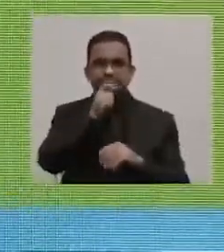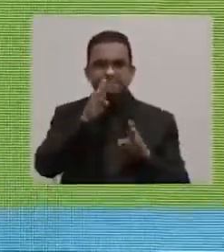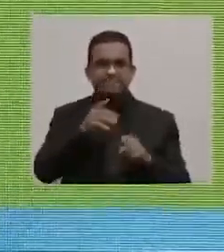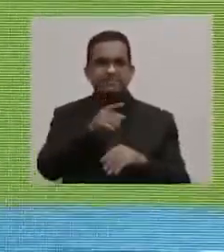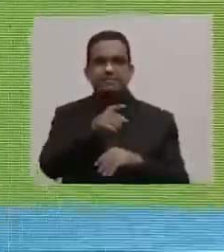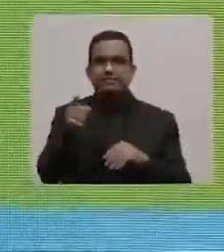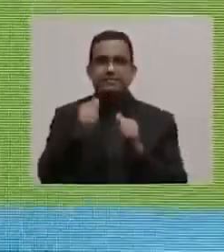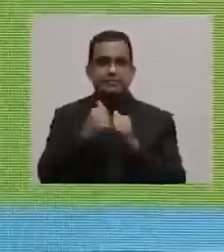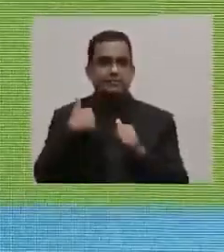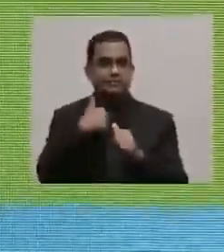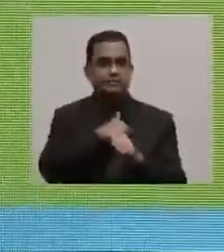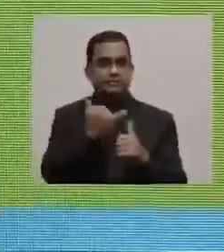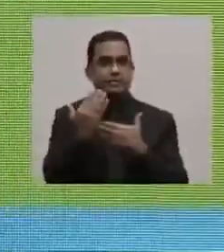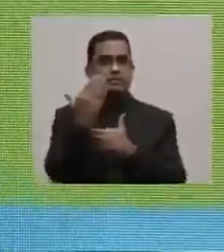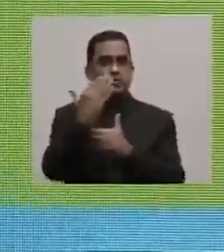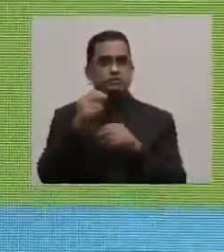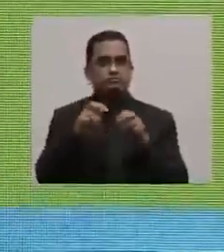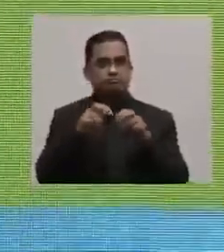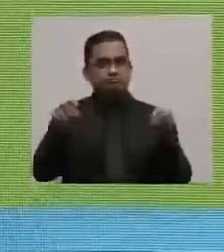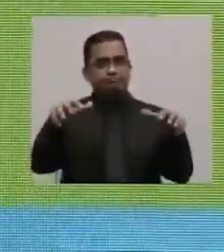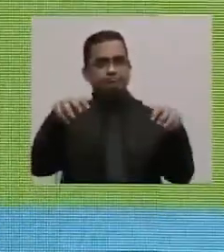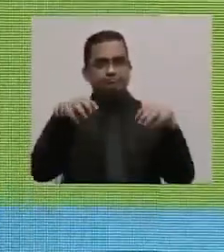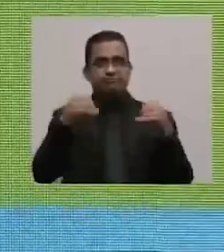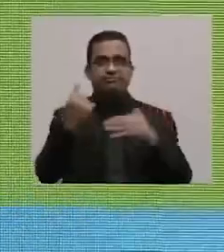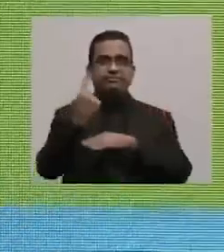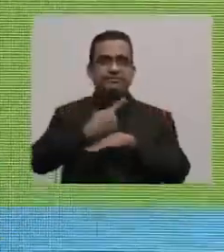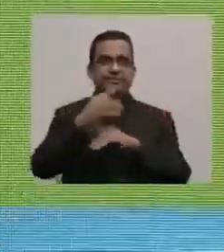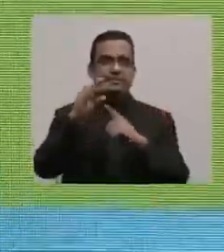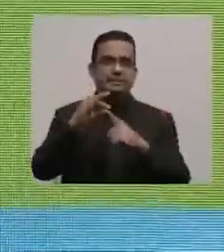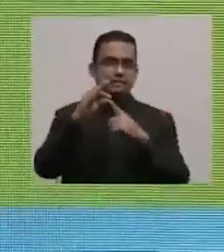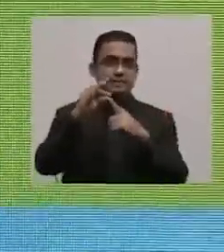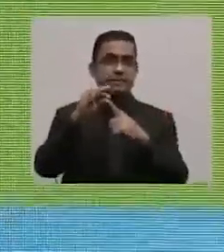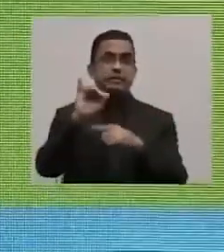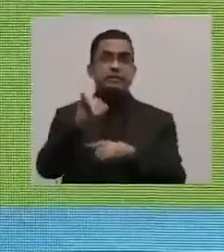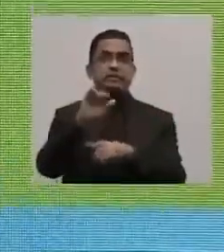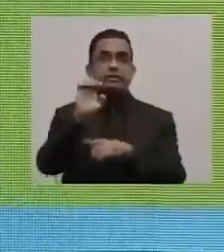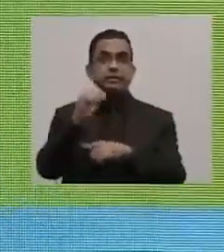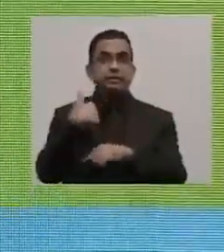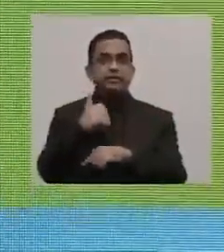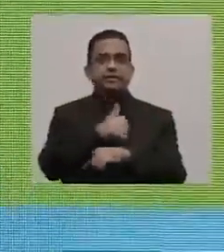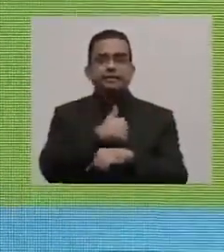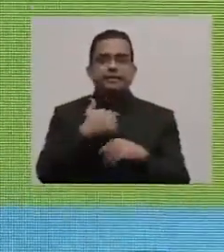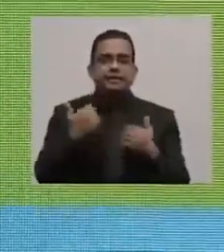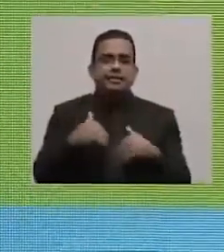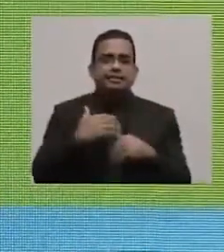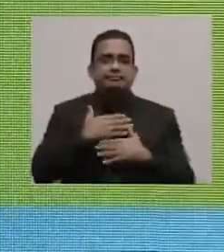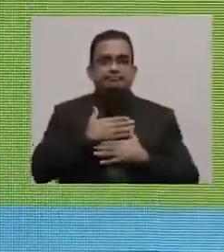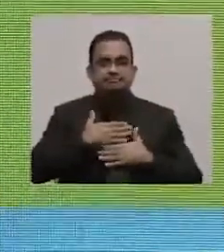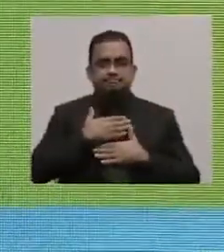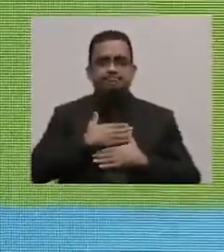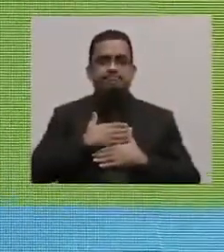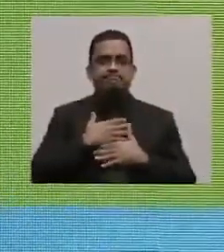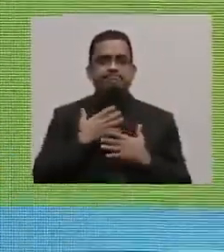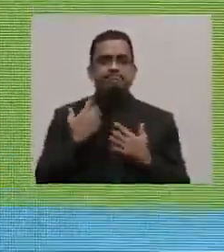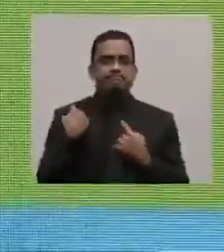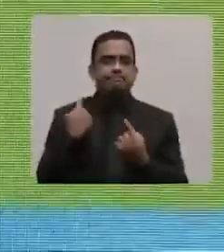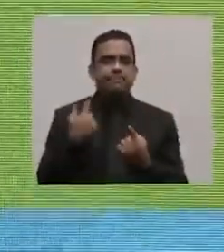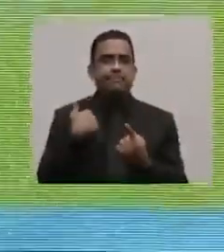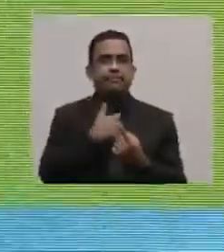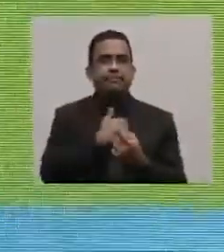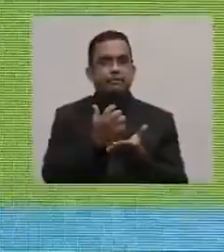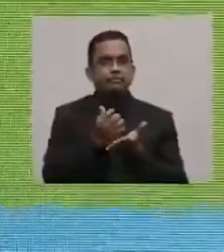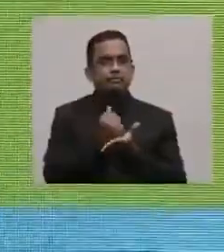acompañan en este día tan especial donde la Junta Central Electoral ha